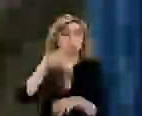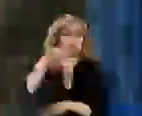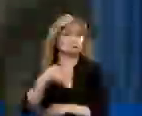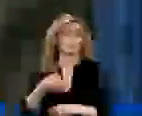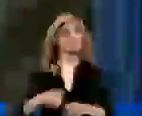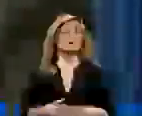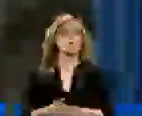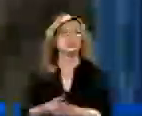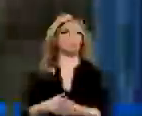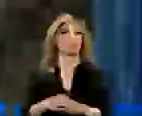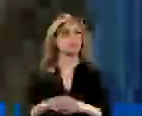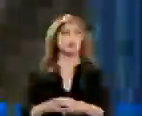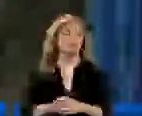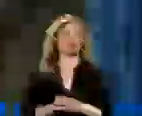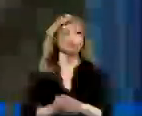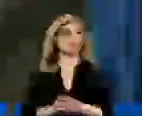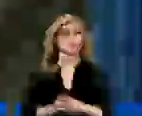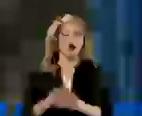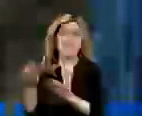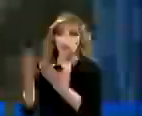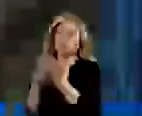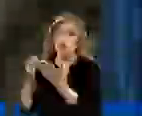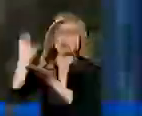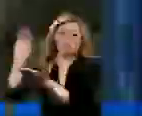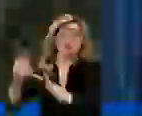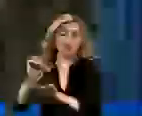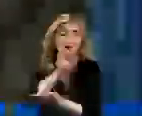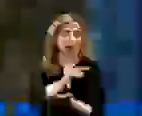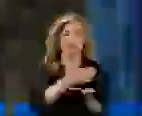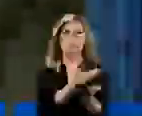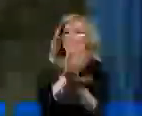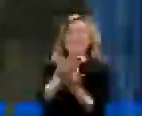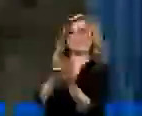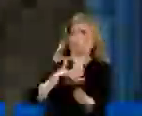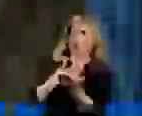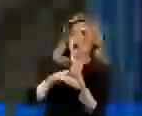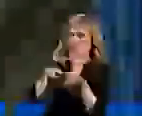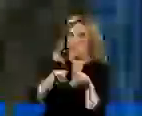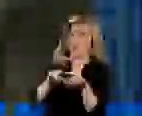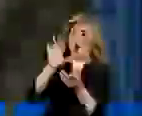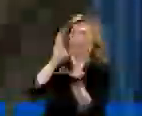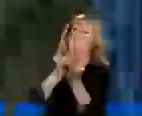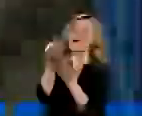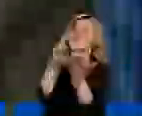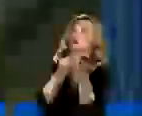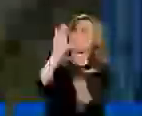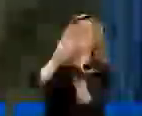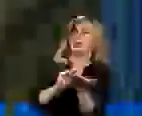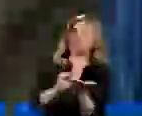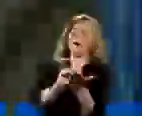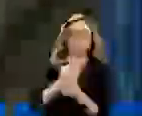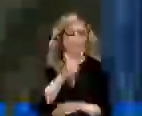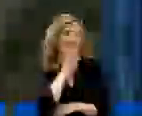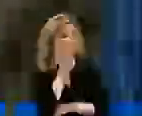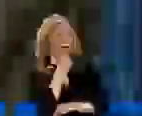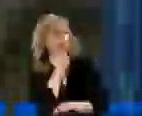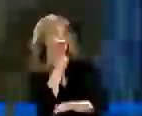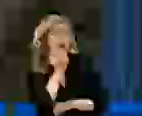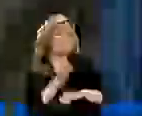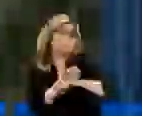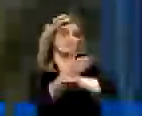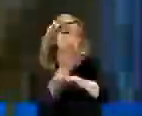y en este caso que está menor al presupuesto referencial, entonces recomendaríamos que el señor